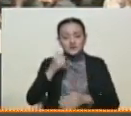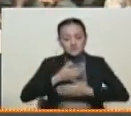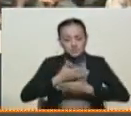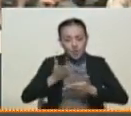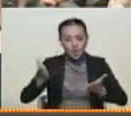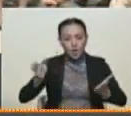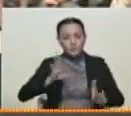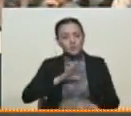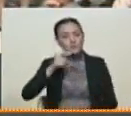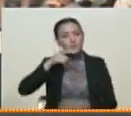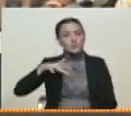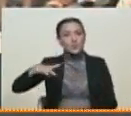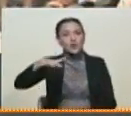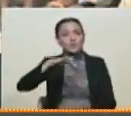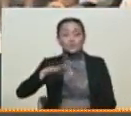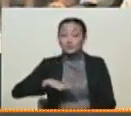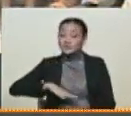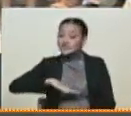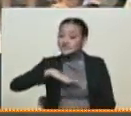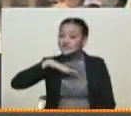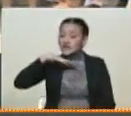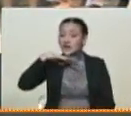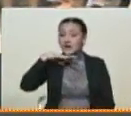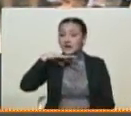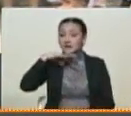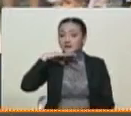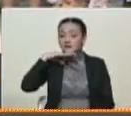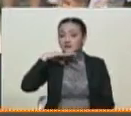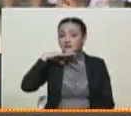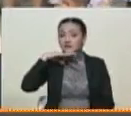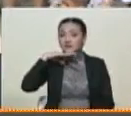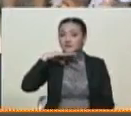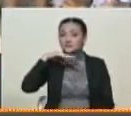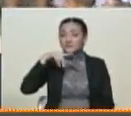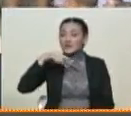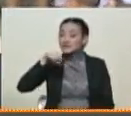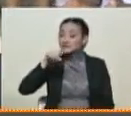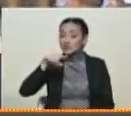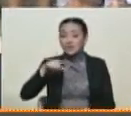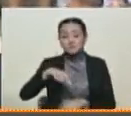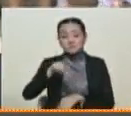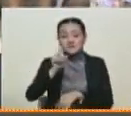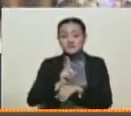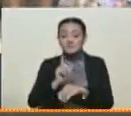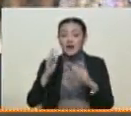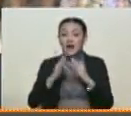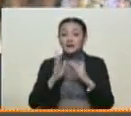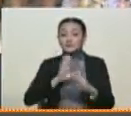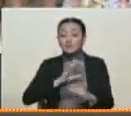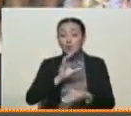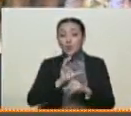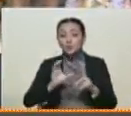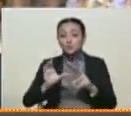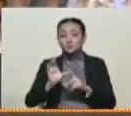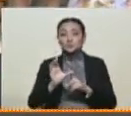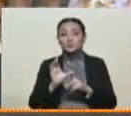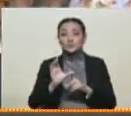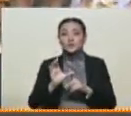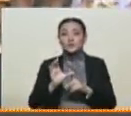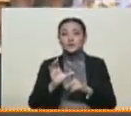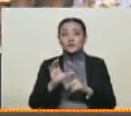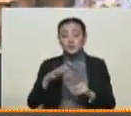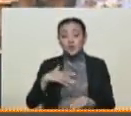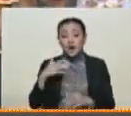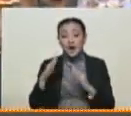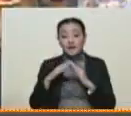el pueblo y la llenen. Esa tiene que ser la principal casa de la cultura. Y quiero que en la Casa